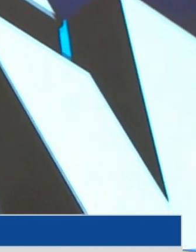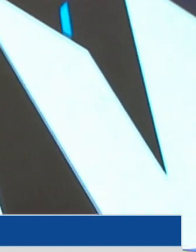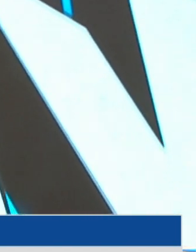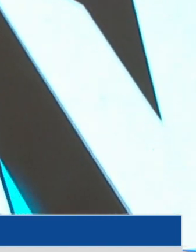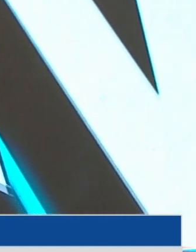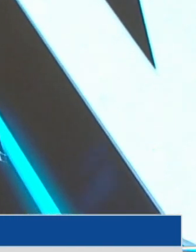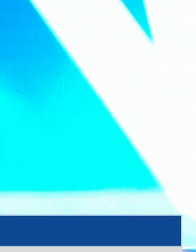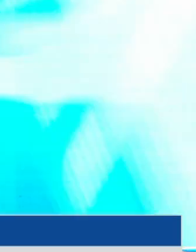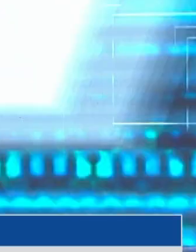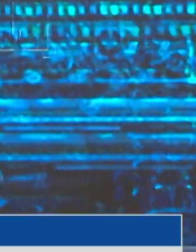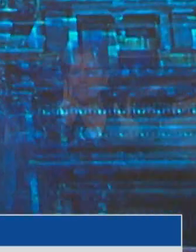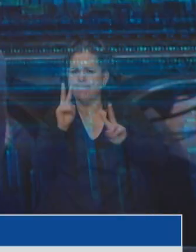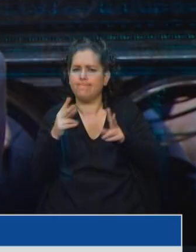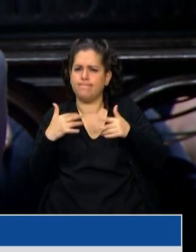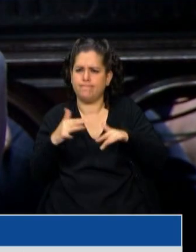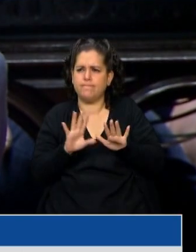en el recinto.